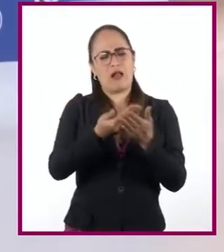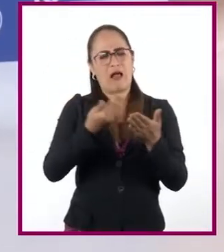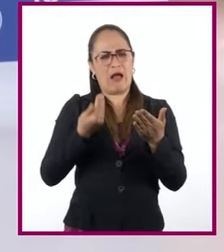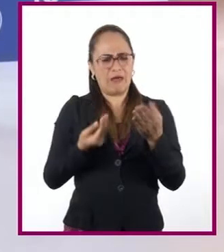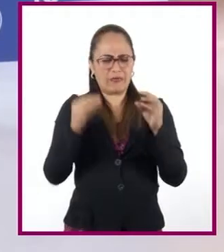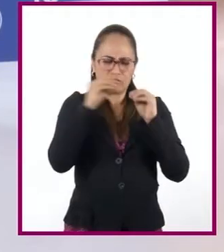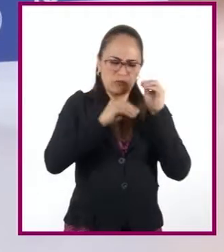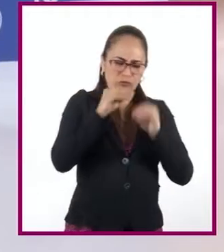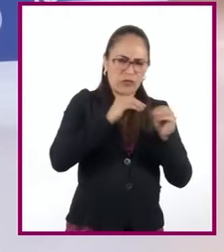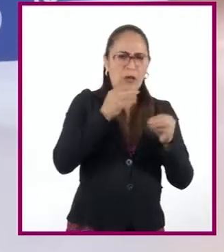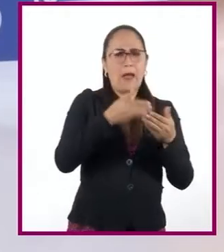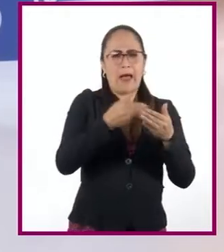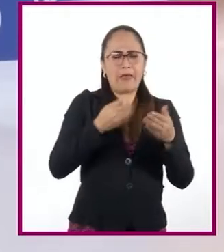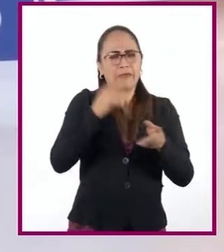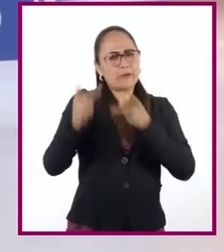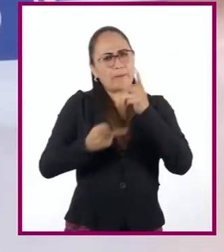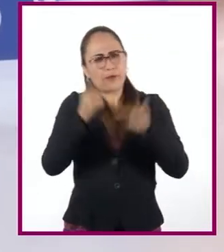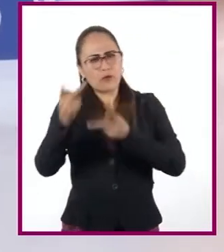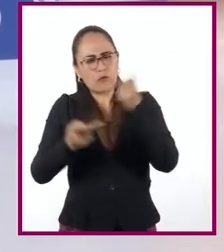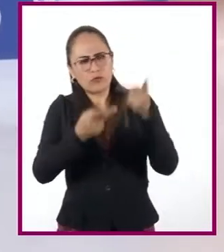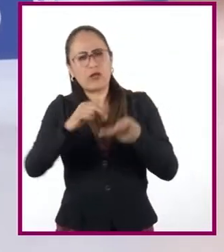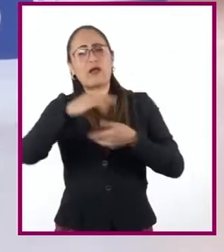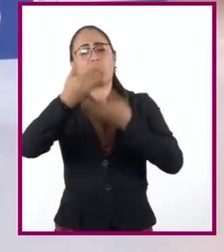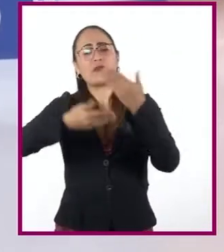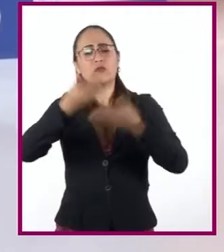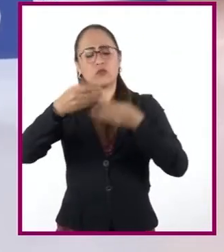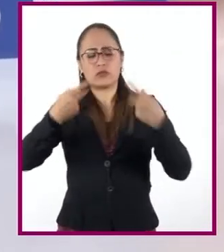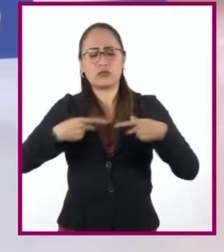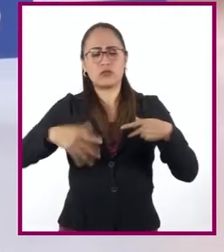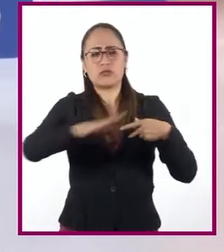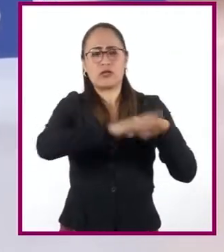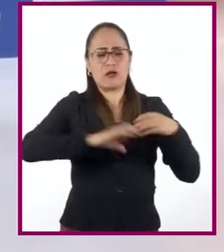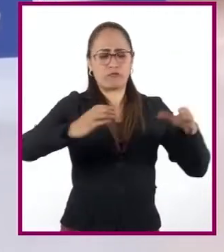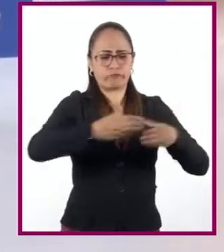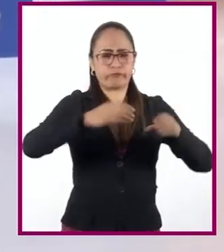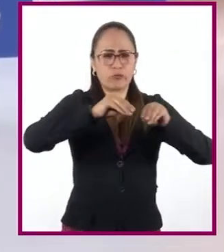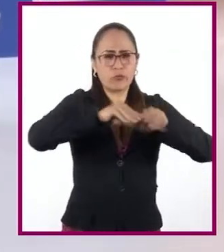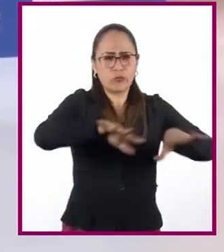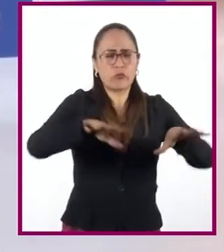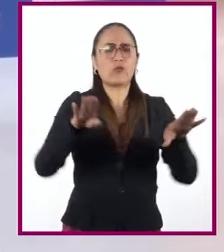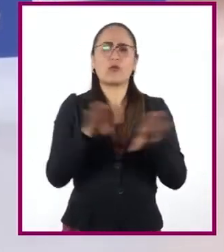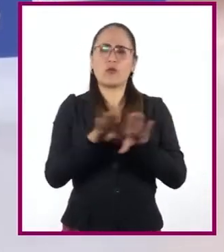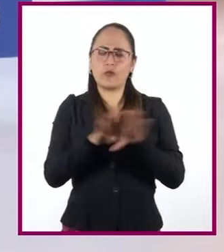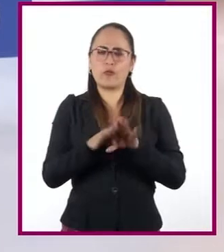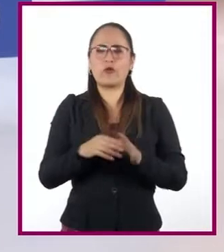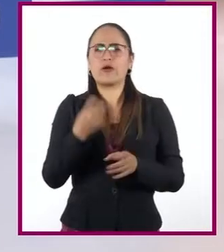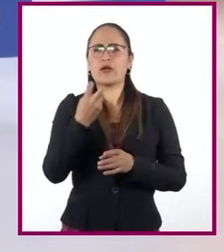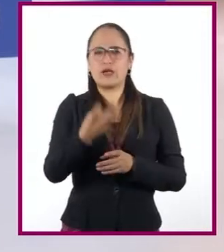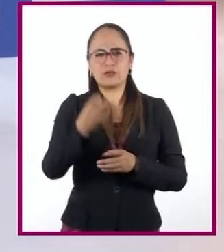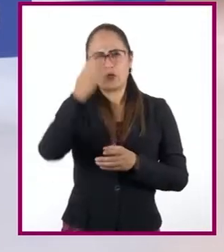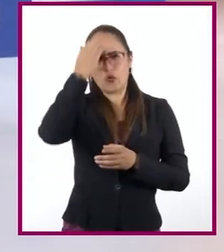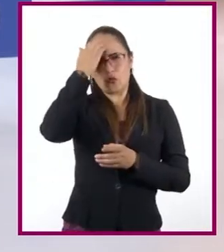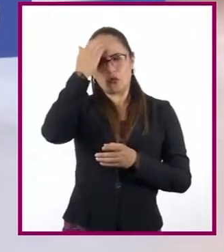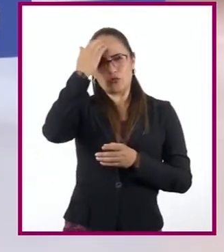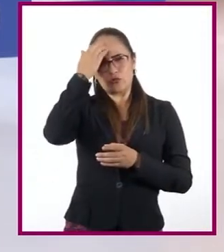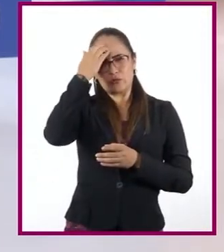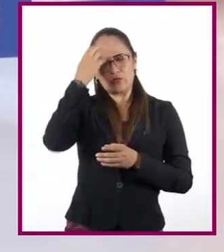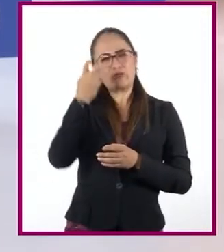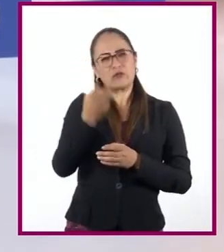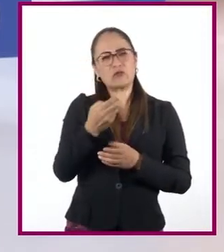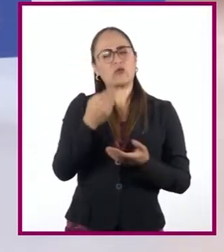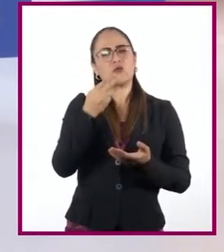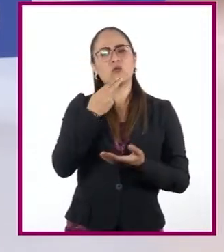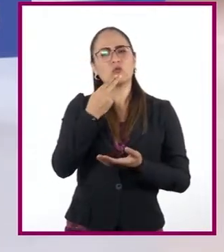de encuestas para medir su impacto en una población determinada. Estos conocimientos nos serán útiles